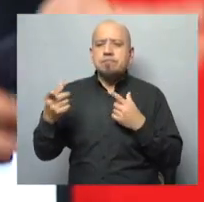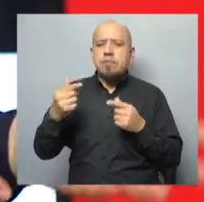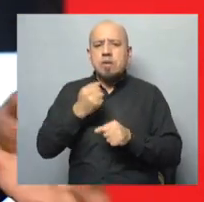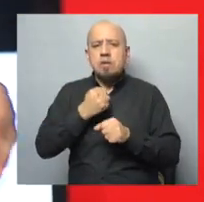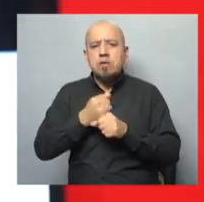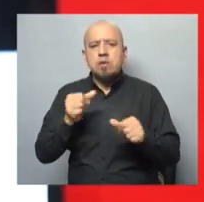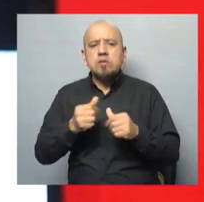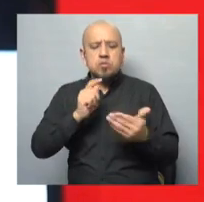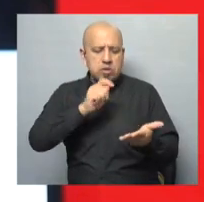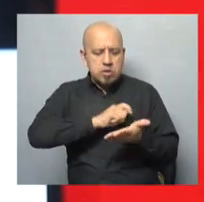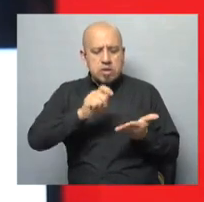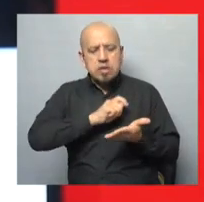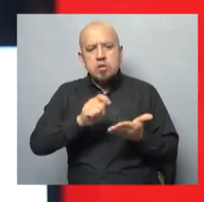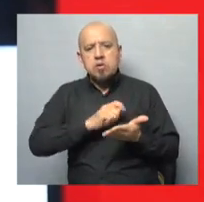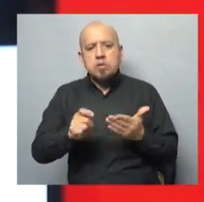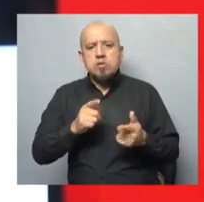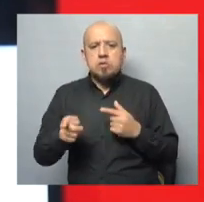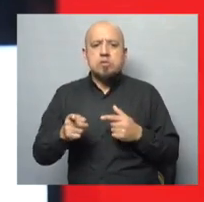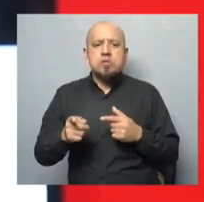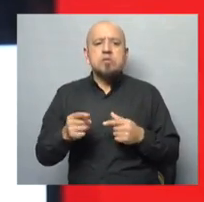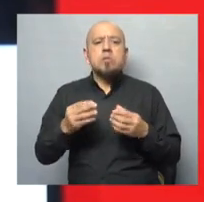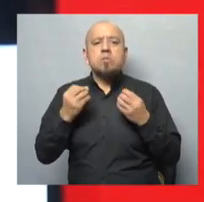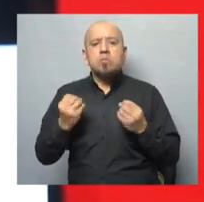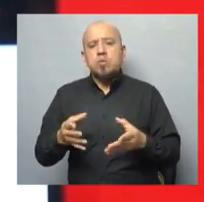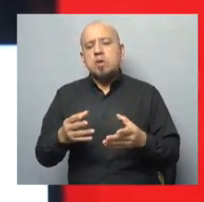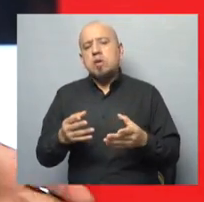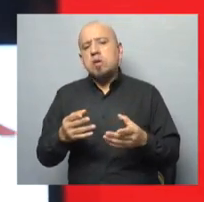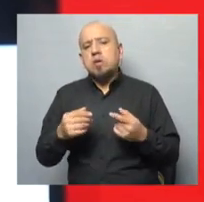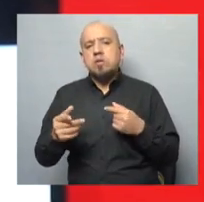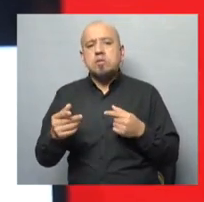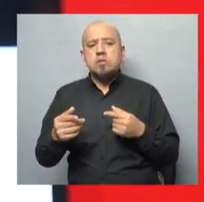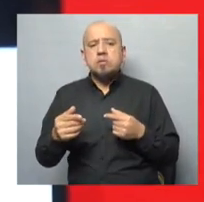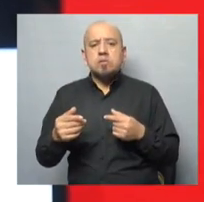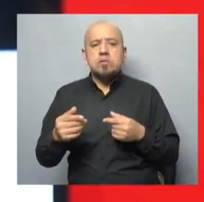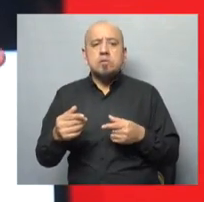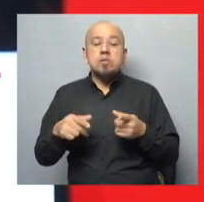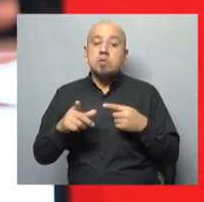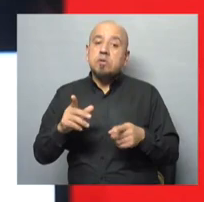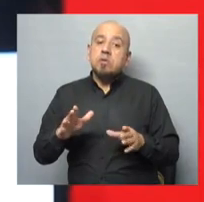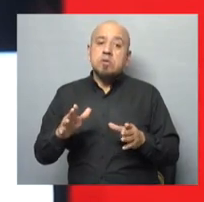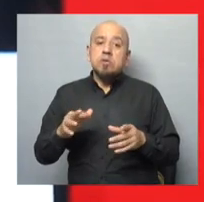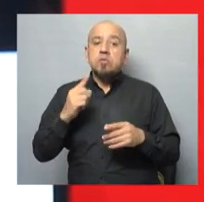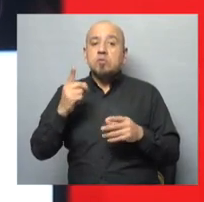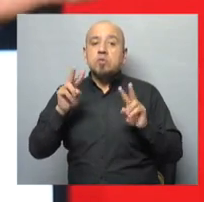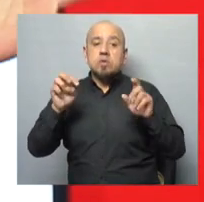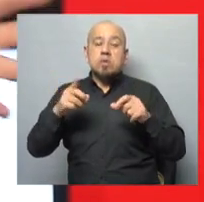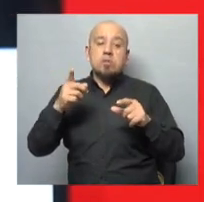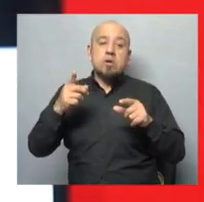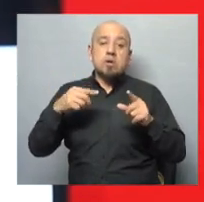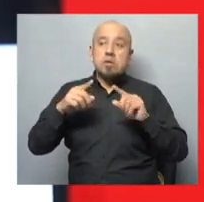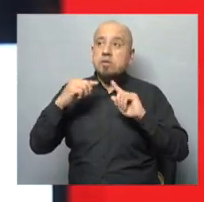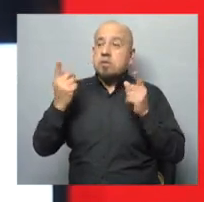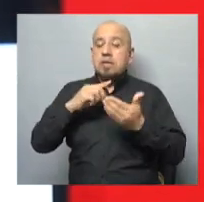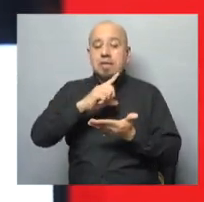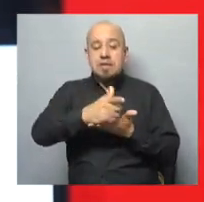trabajo que hace un escritor el trabajo este por qué por qué bueno porque una cosa es la rosca industrial que tiene no la